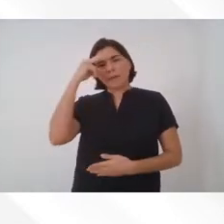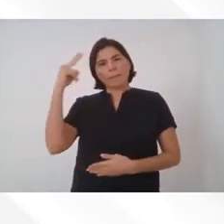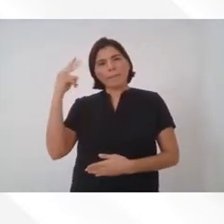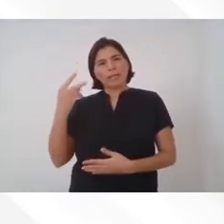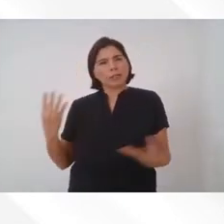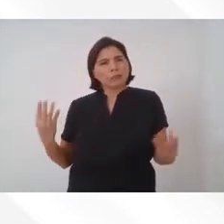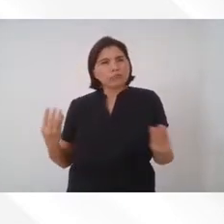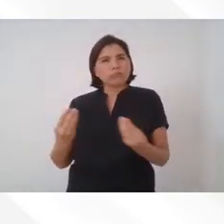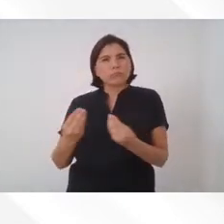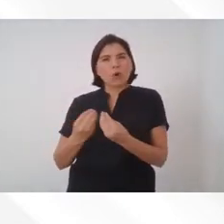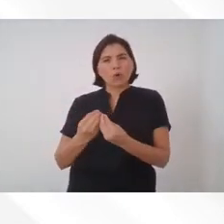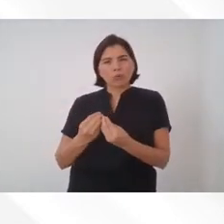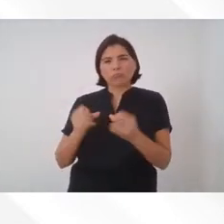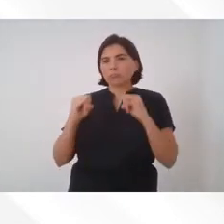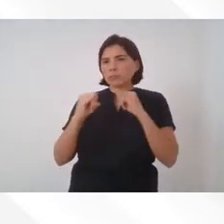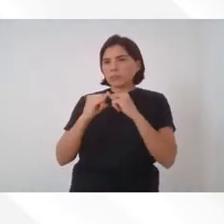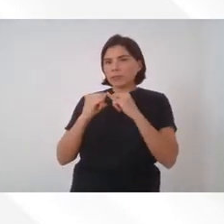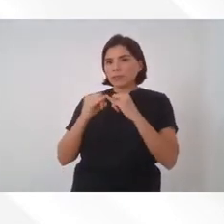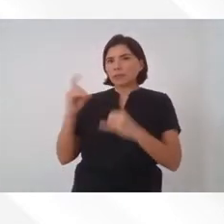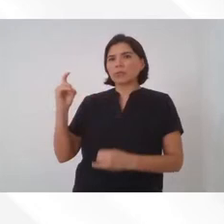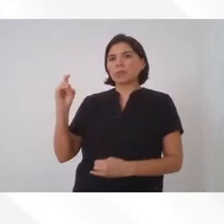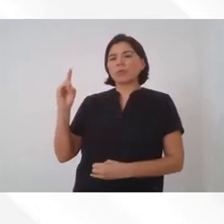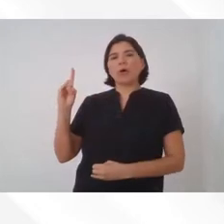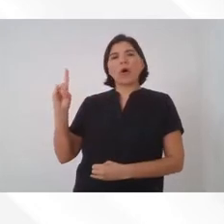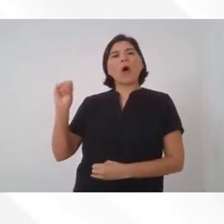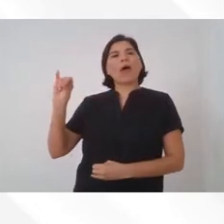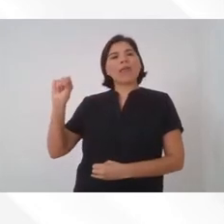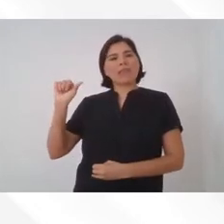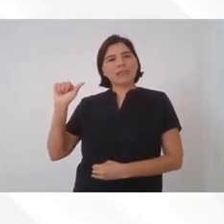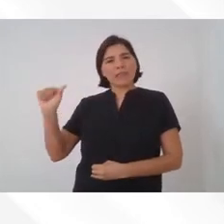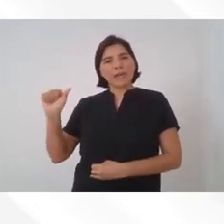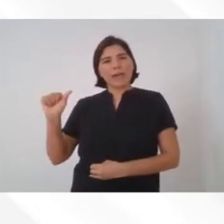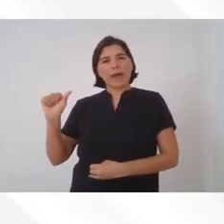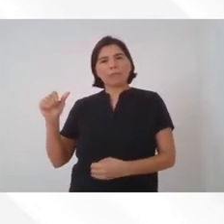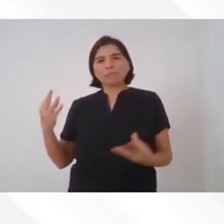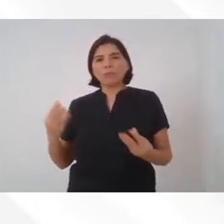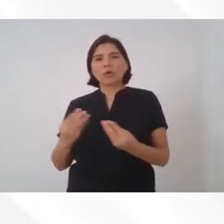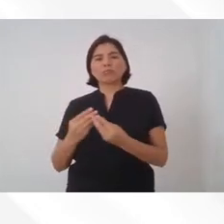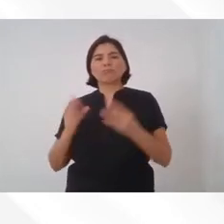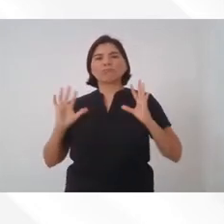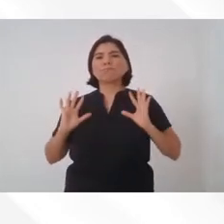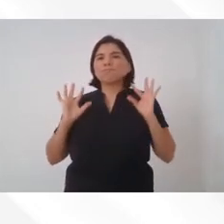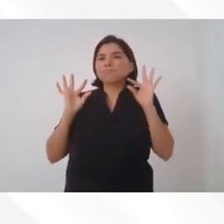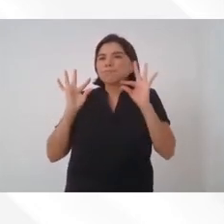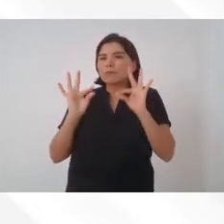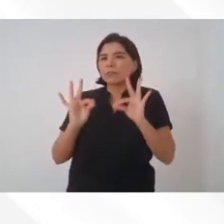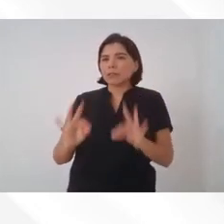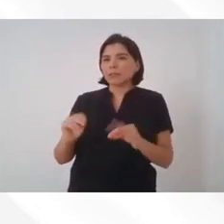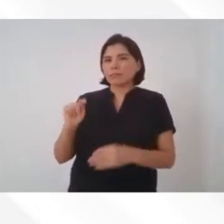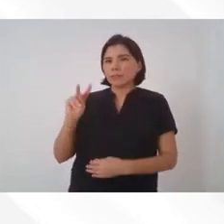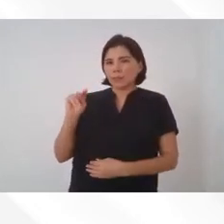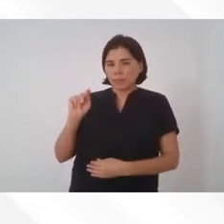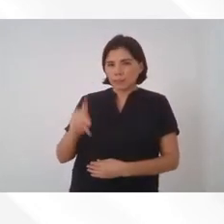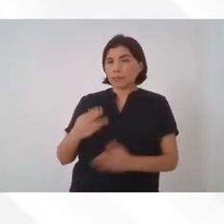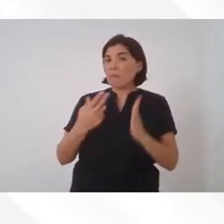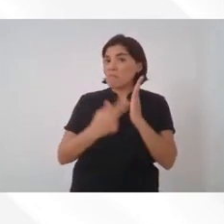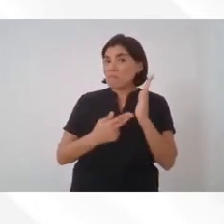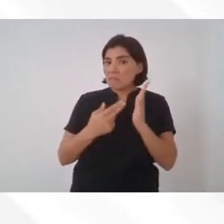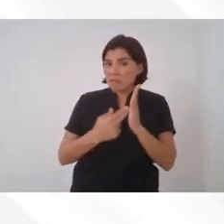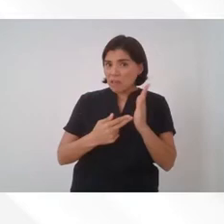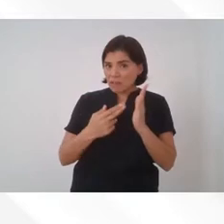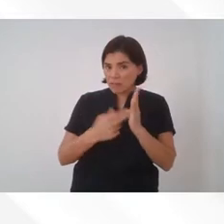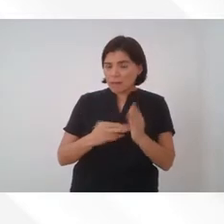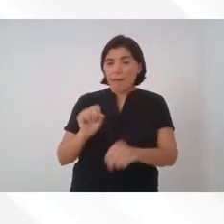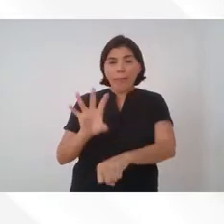Televisa. El taller La trascendencia de las emociones en el aula tiene como